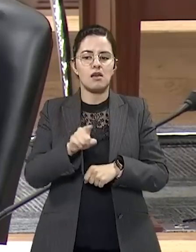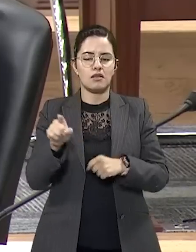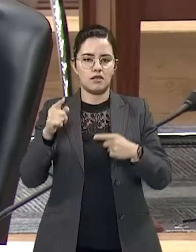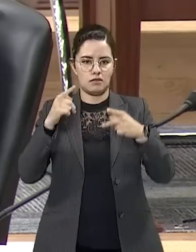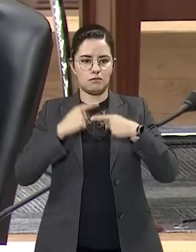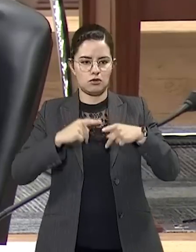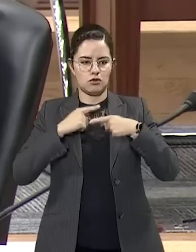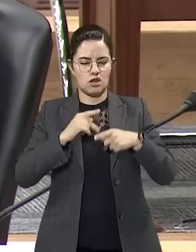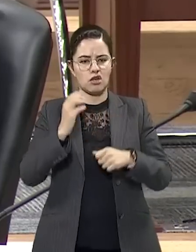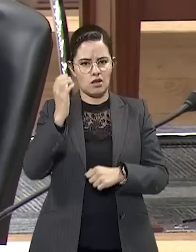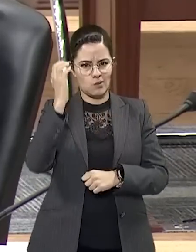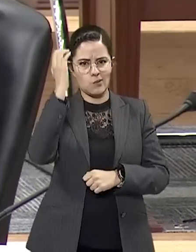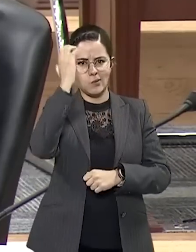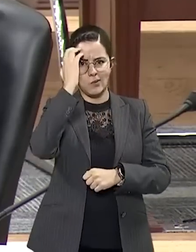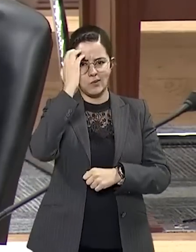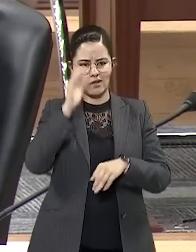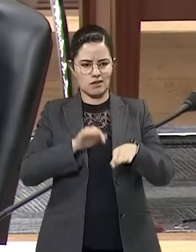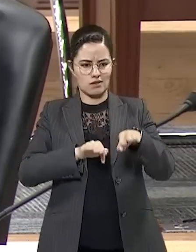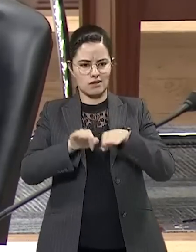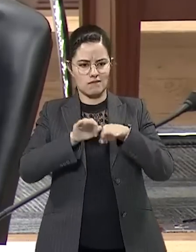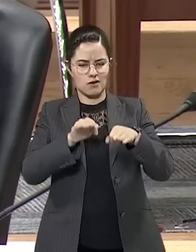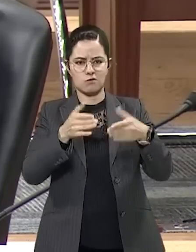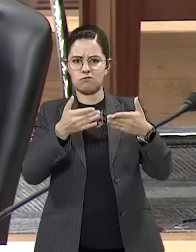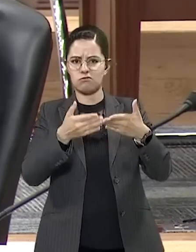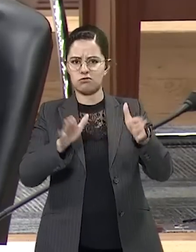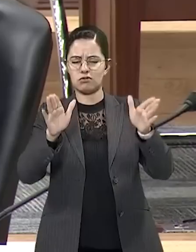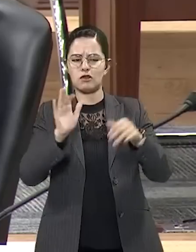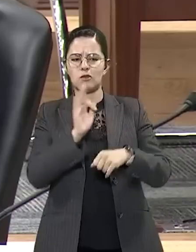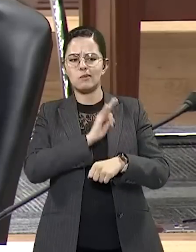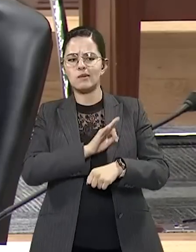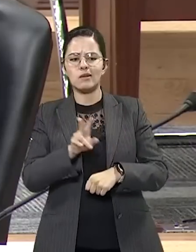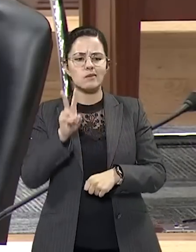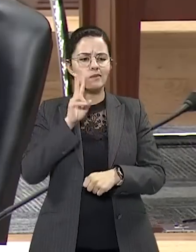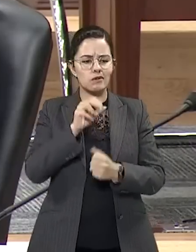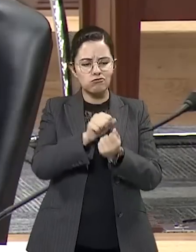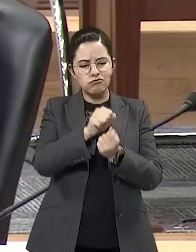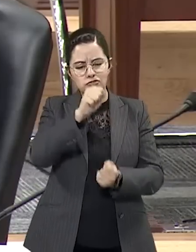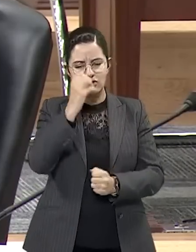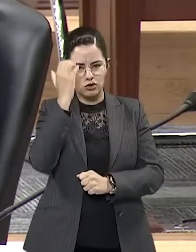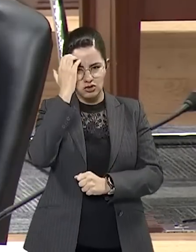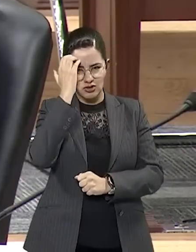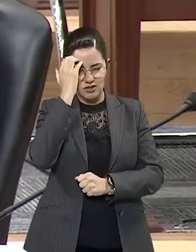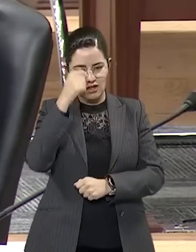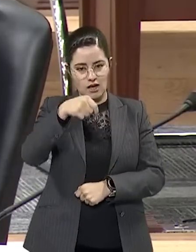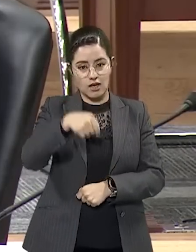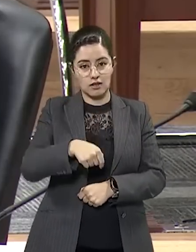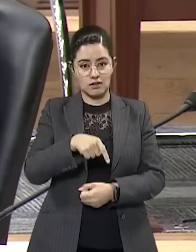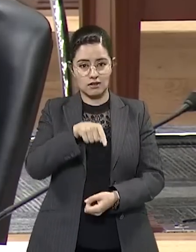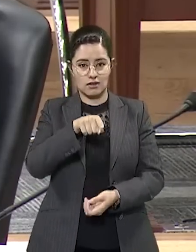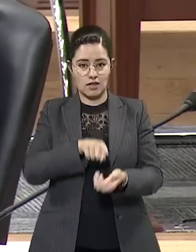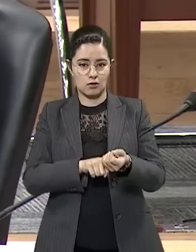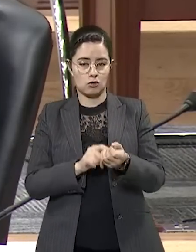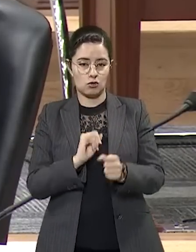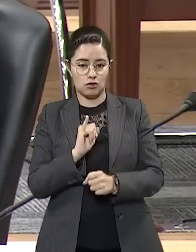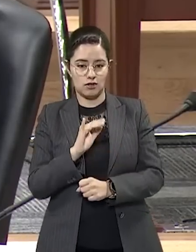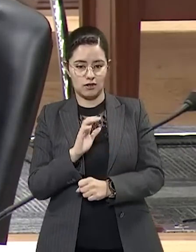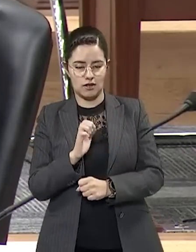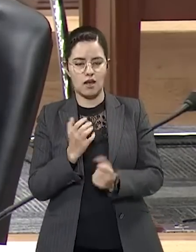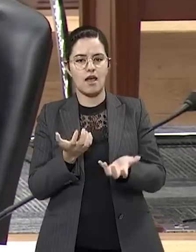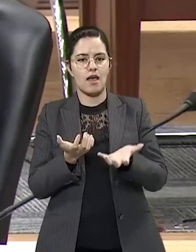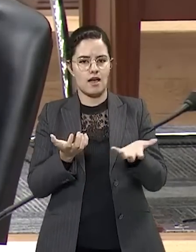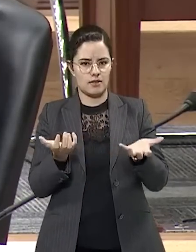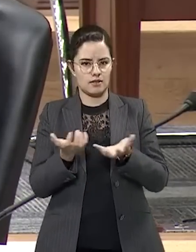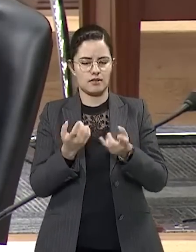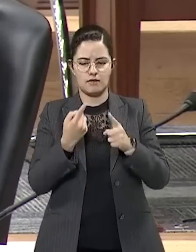Ya que permite visibilizar y fortalecer las prácticas y valores indispensables que existen en el